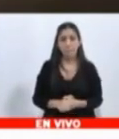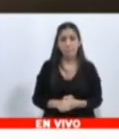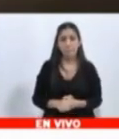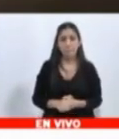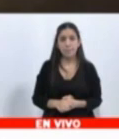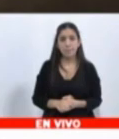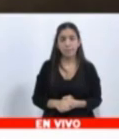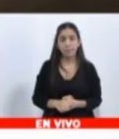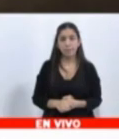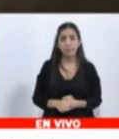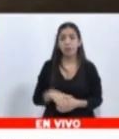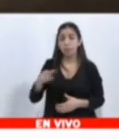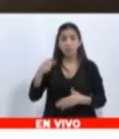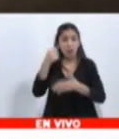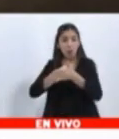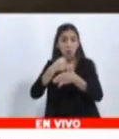Esa lucha,